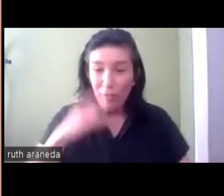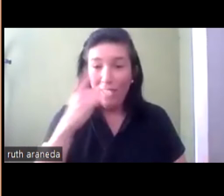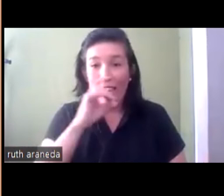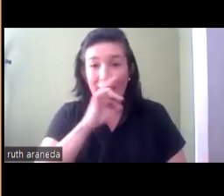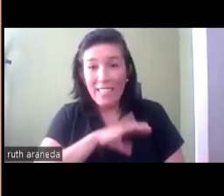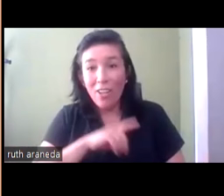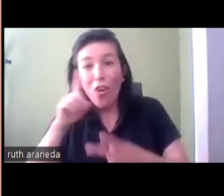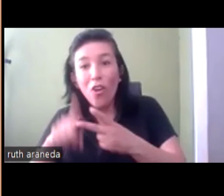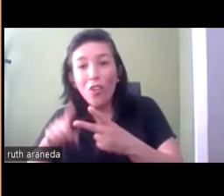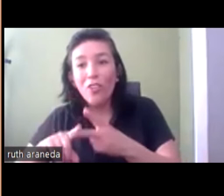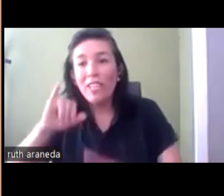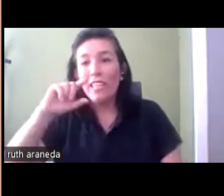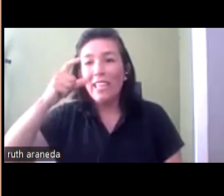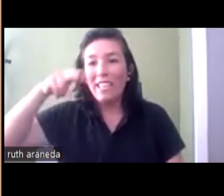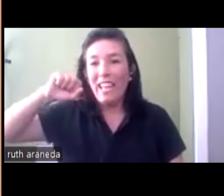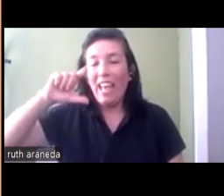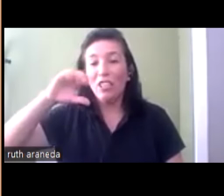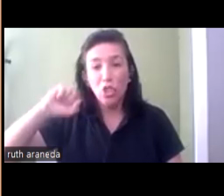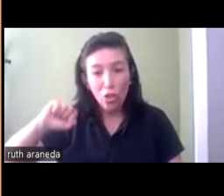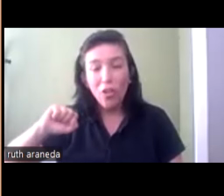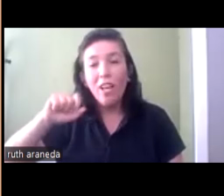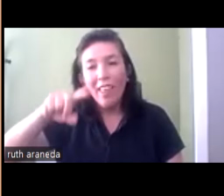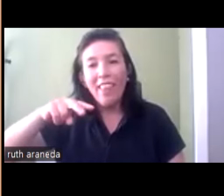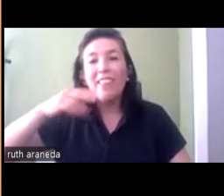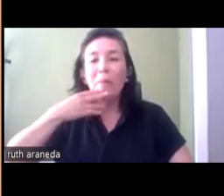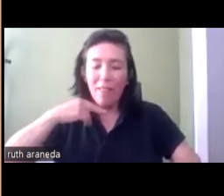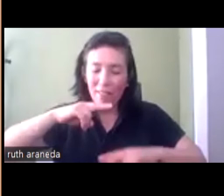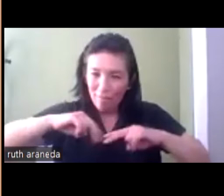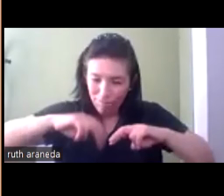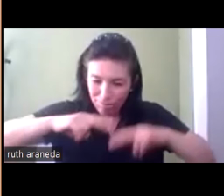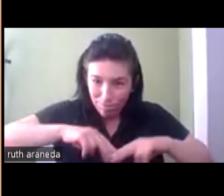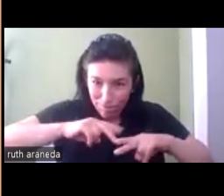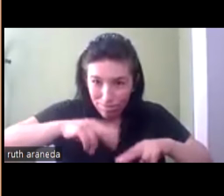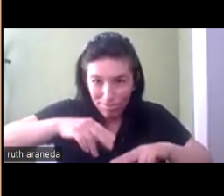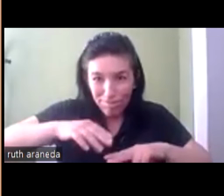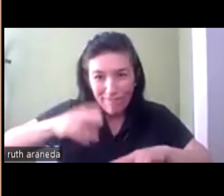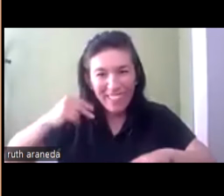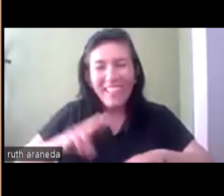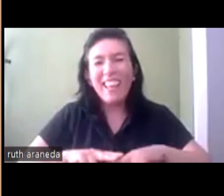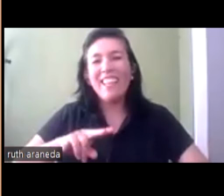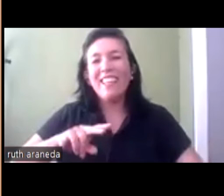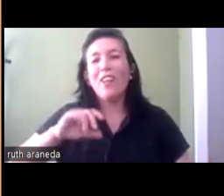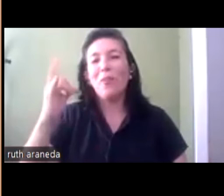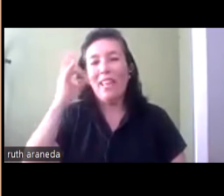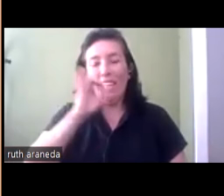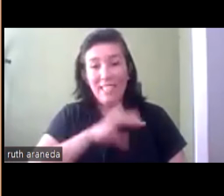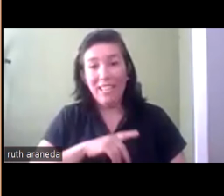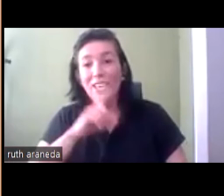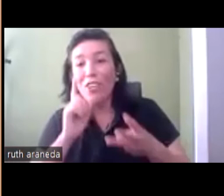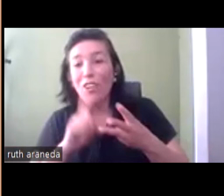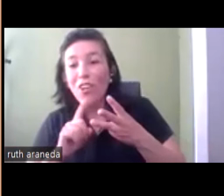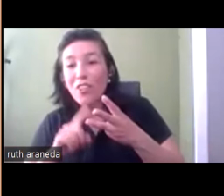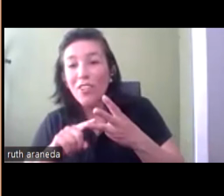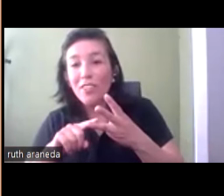que es licenciado en Arqueología de la Universidad de Chile, y Álvaro Bravo Castillo, arqueólogo de la Universidad de Chile. Los